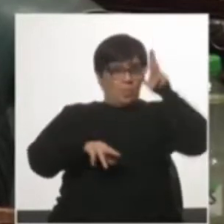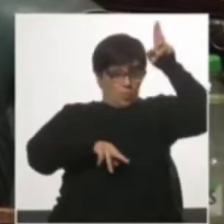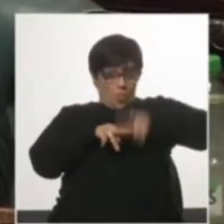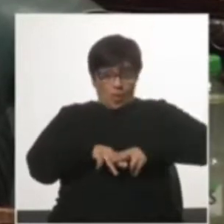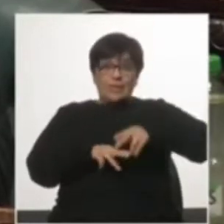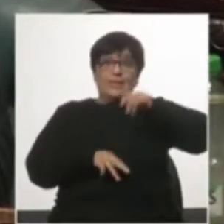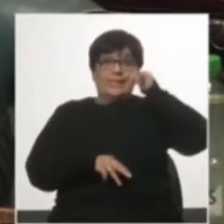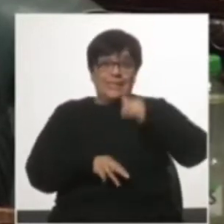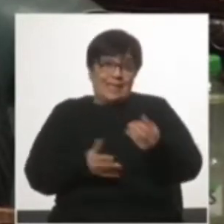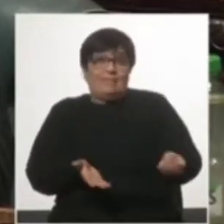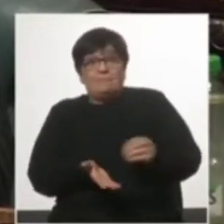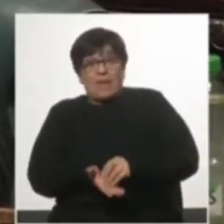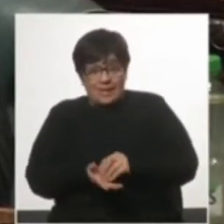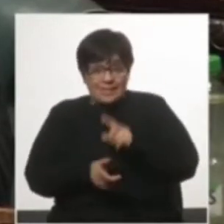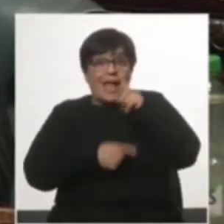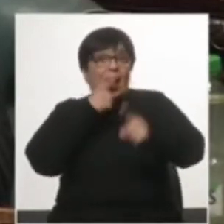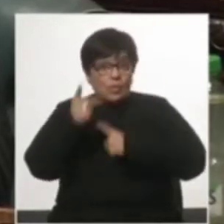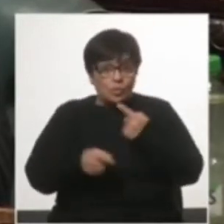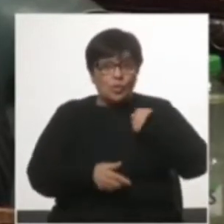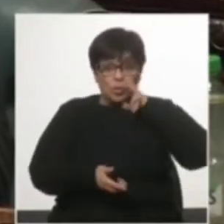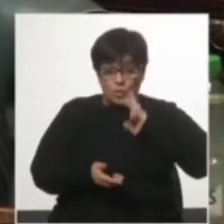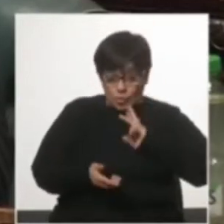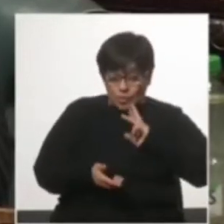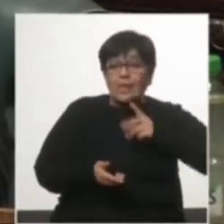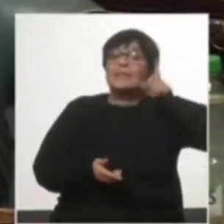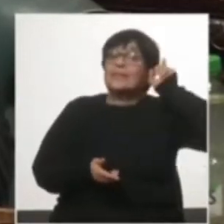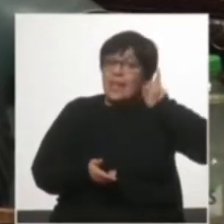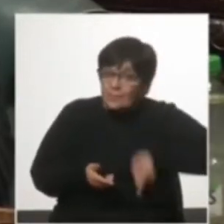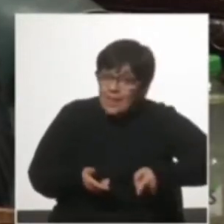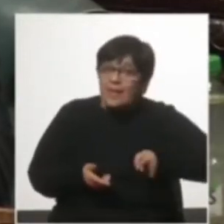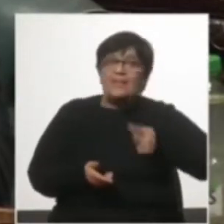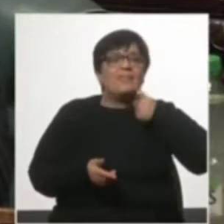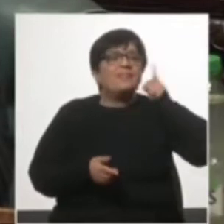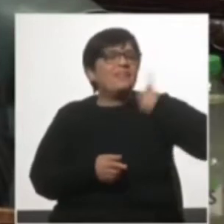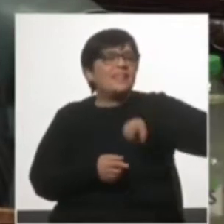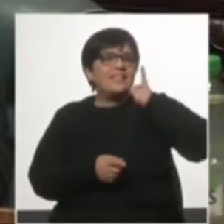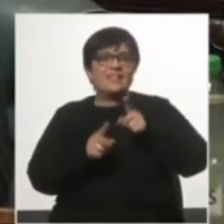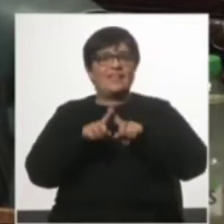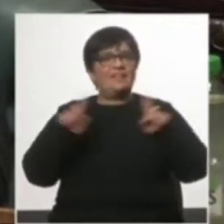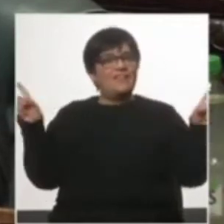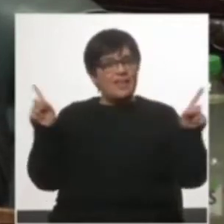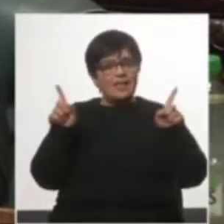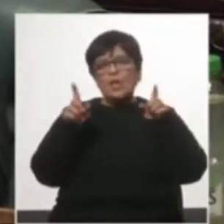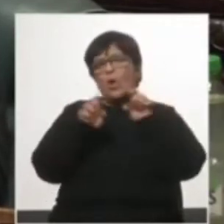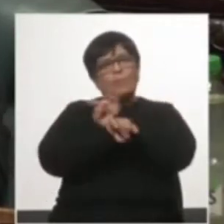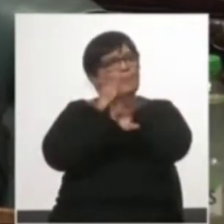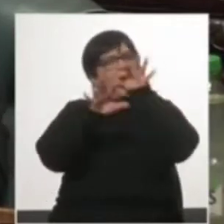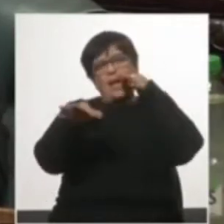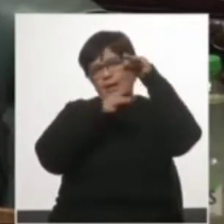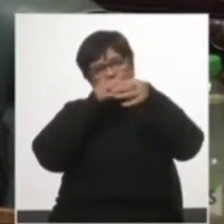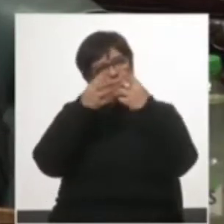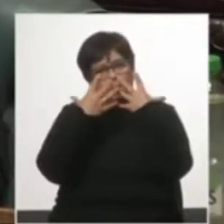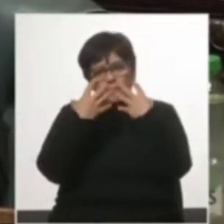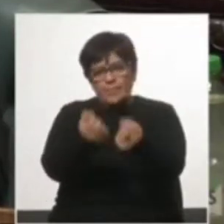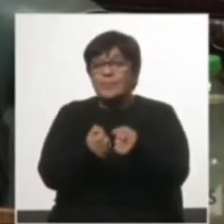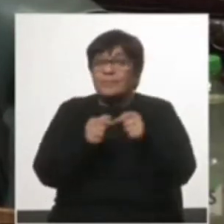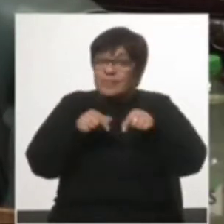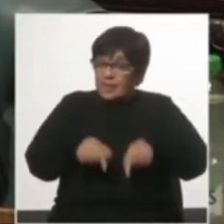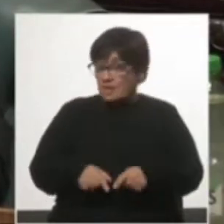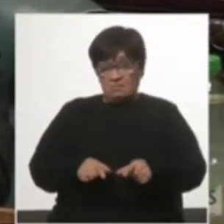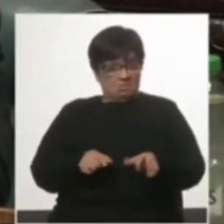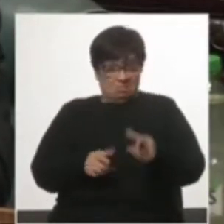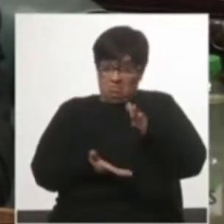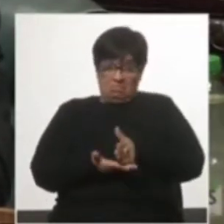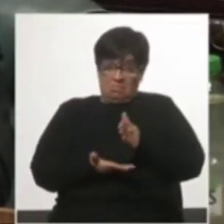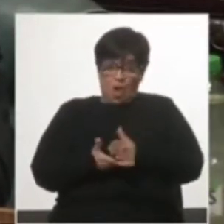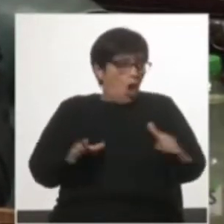si además de otras conductas hubiera también habido otras políticas o mensajes más claros. Es legítimo, no tenemos por